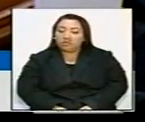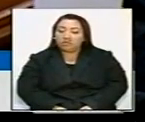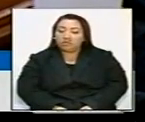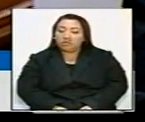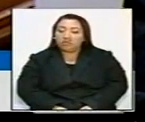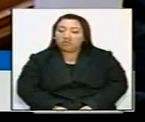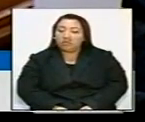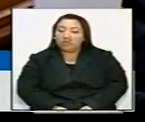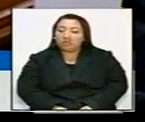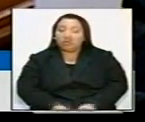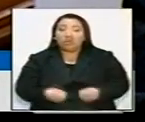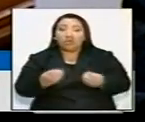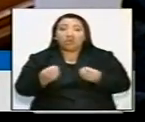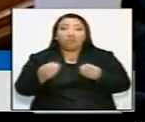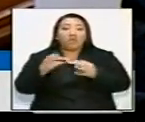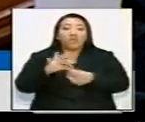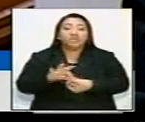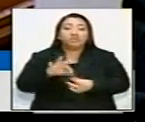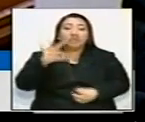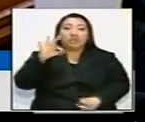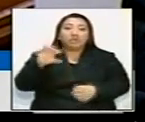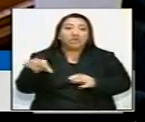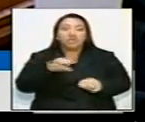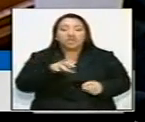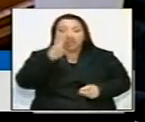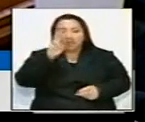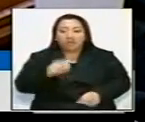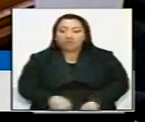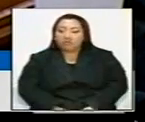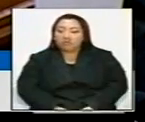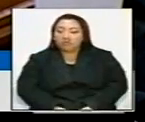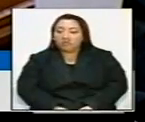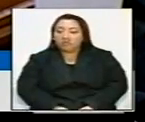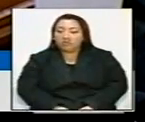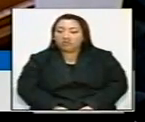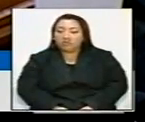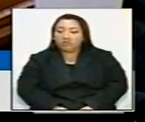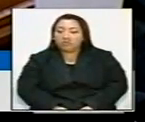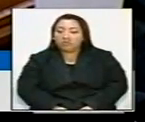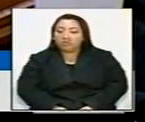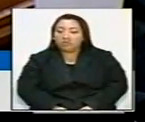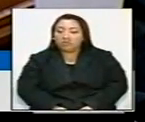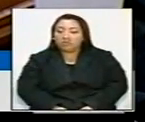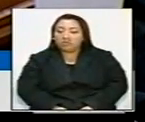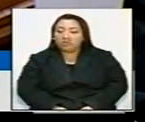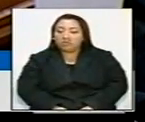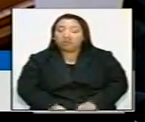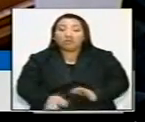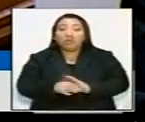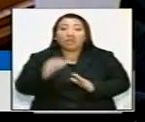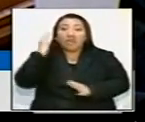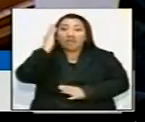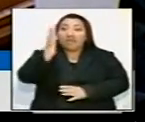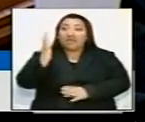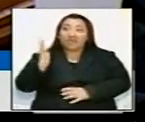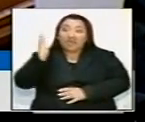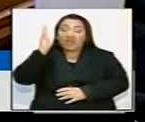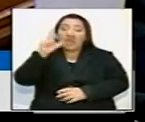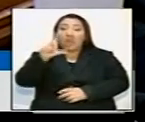el espárrago se hacen en el Perú. Las ventanas o las lunas del auto Tesla se hacen en el